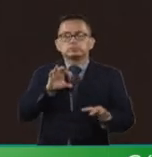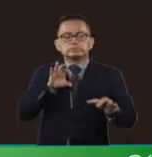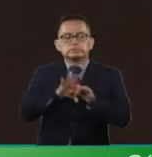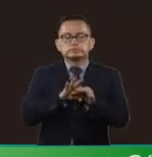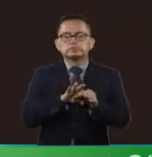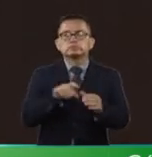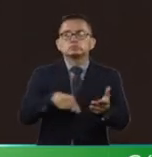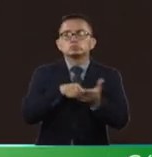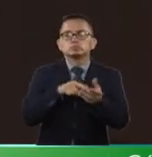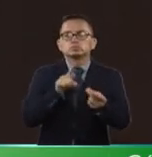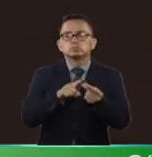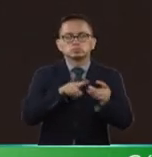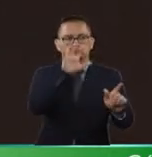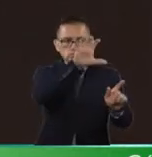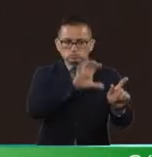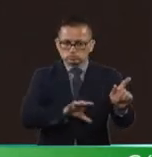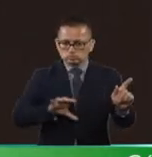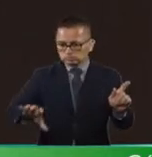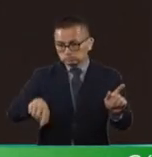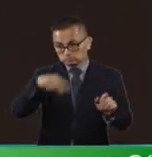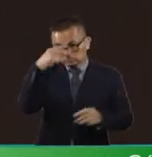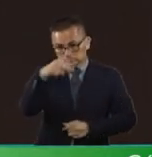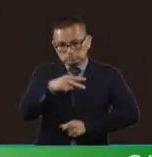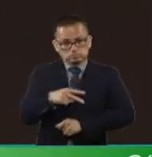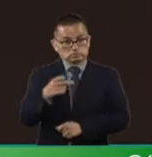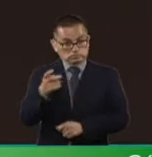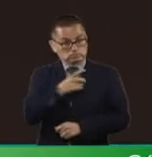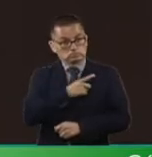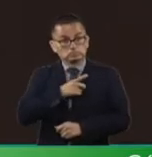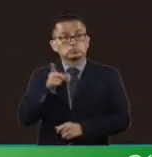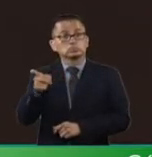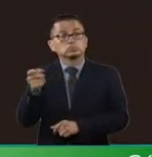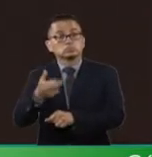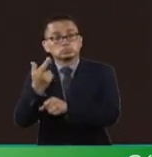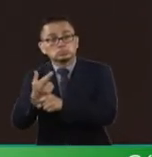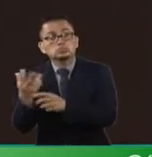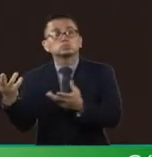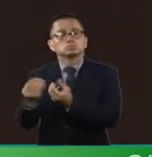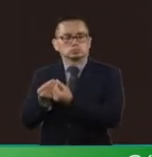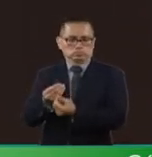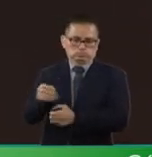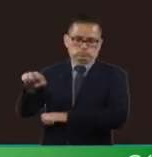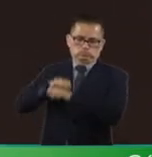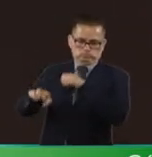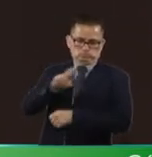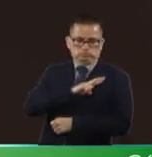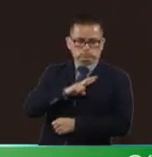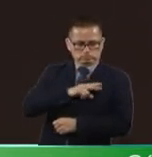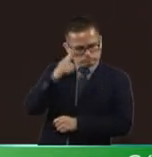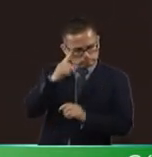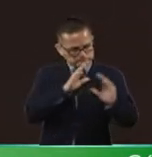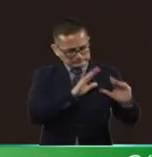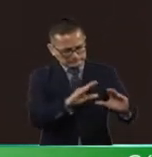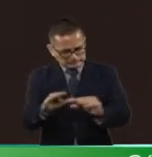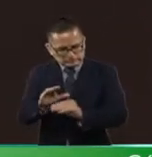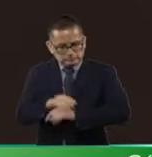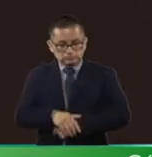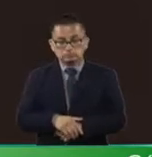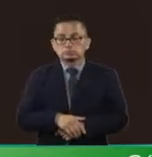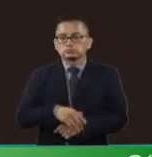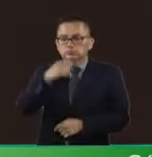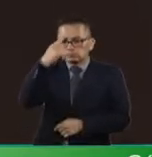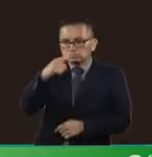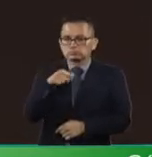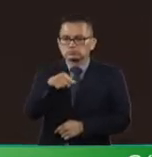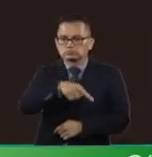en colaboración con la iniciativa privada. De esta manera, aseguramos que en el tiempo en el que las y los jóvenes recibirán un